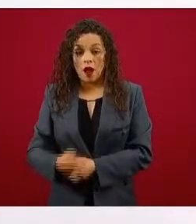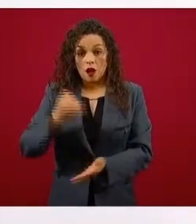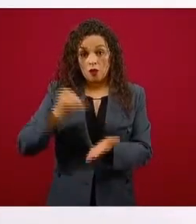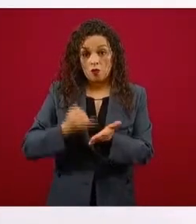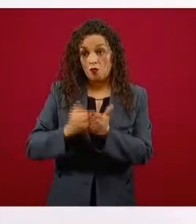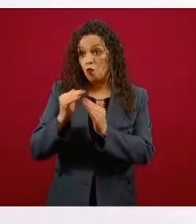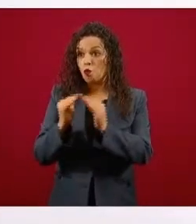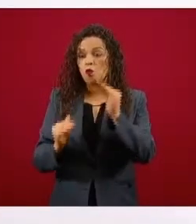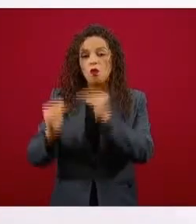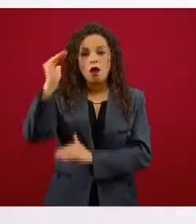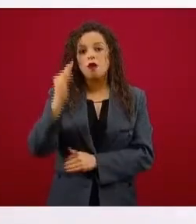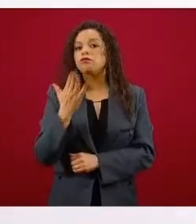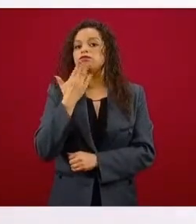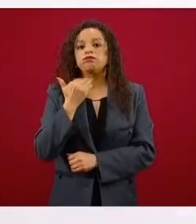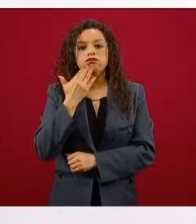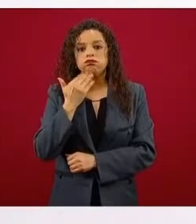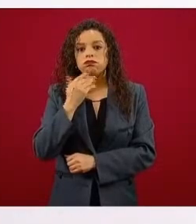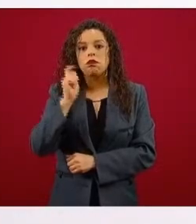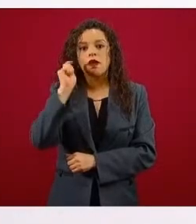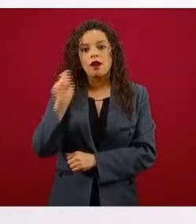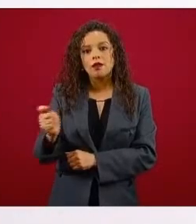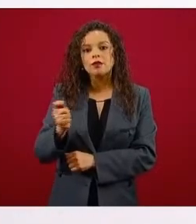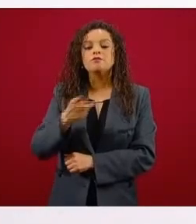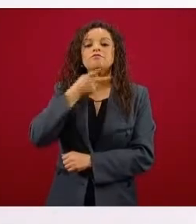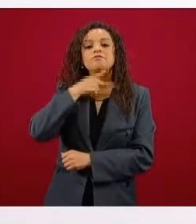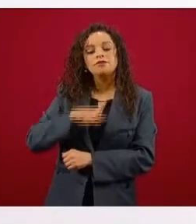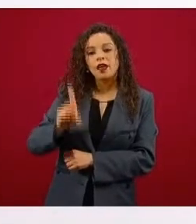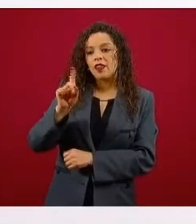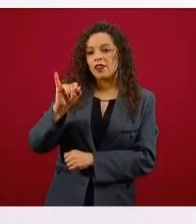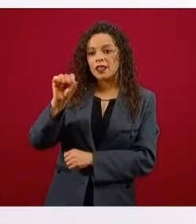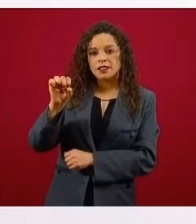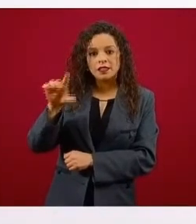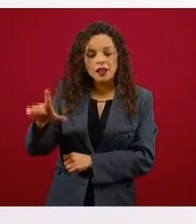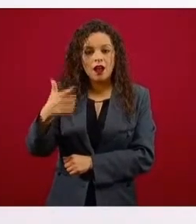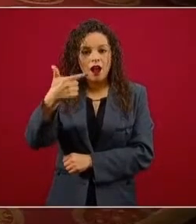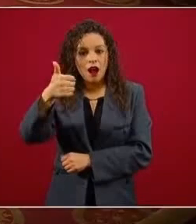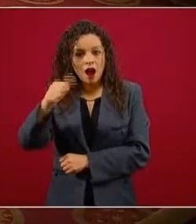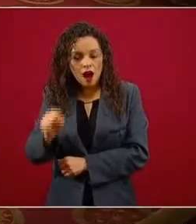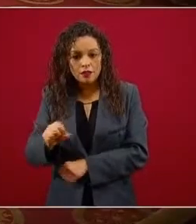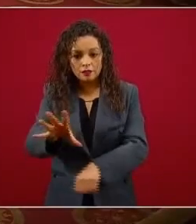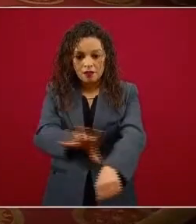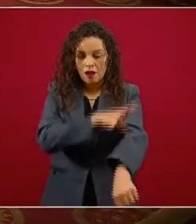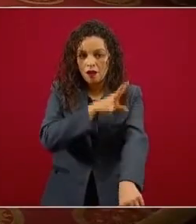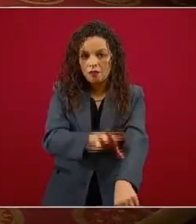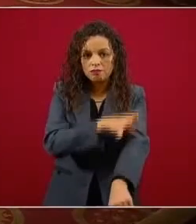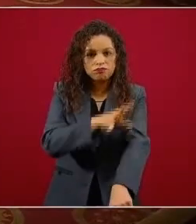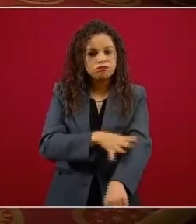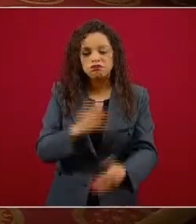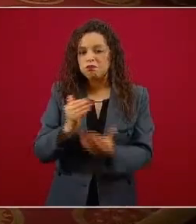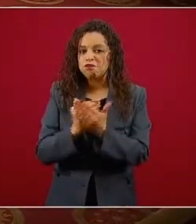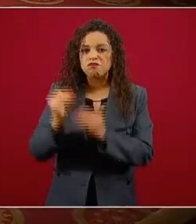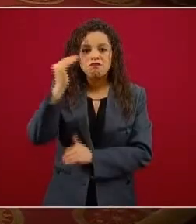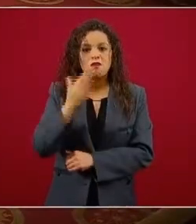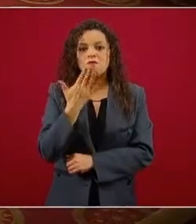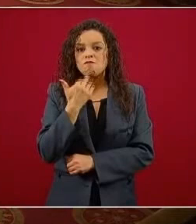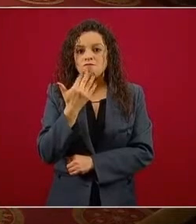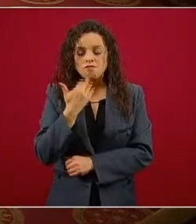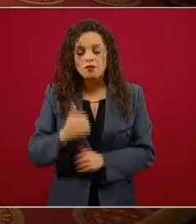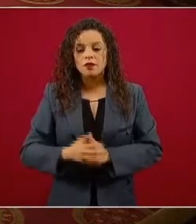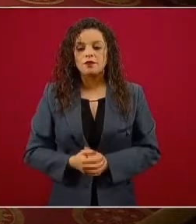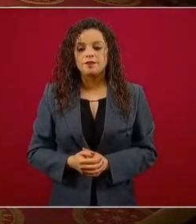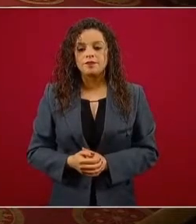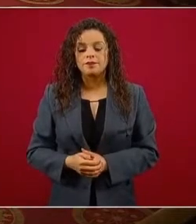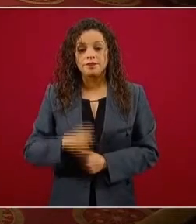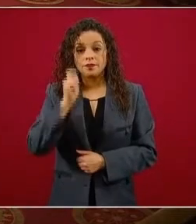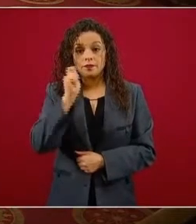de las gasolinas, el diésel, el gas y la electricidad. Agrego que en los proyectos de